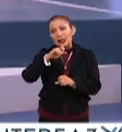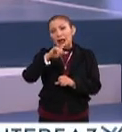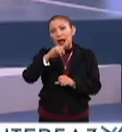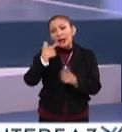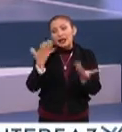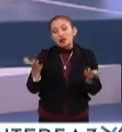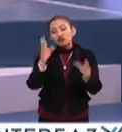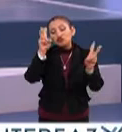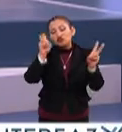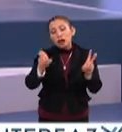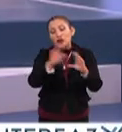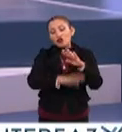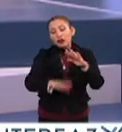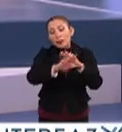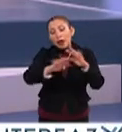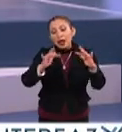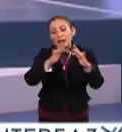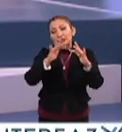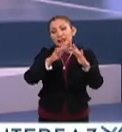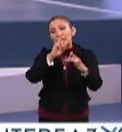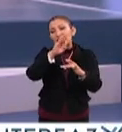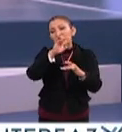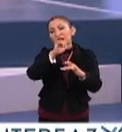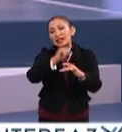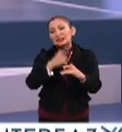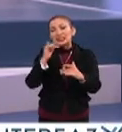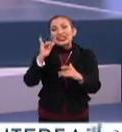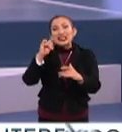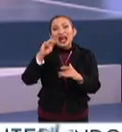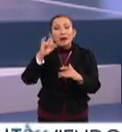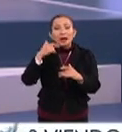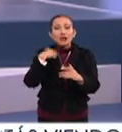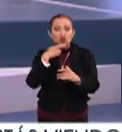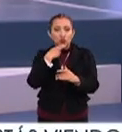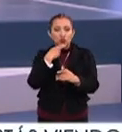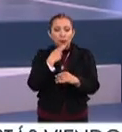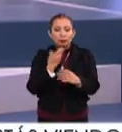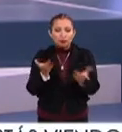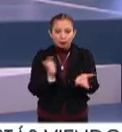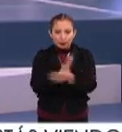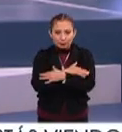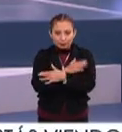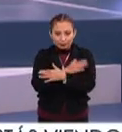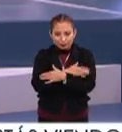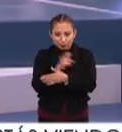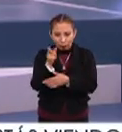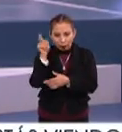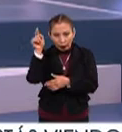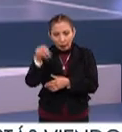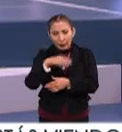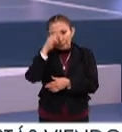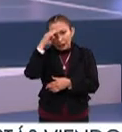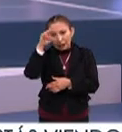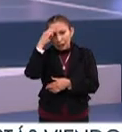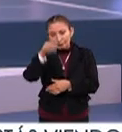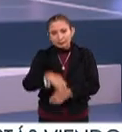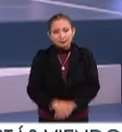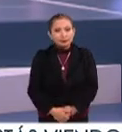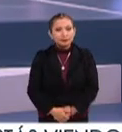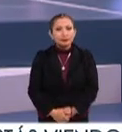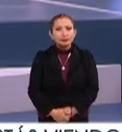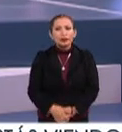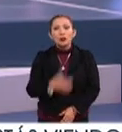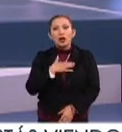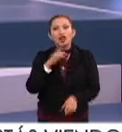MOOC, Fundamentos de las Redes Inalámbricas y sus aplicaciones. Muy buenos días, un fuerte abrazo hasta Mexicali.